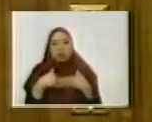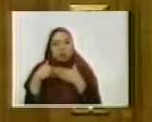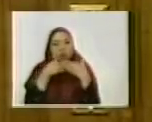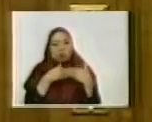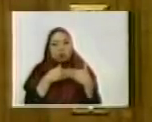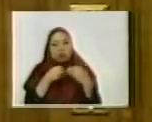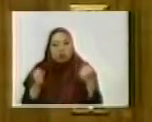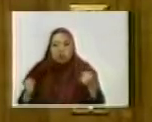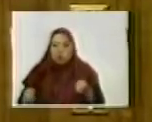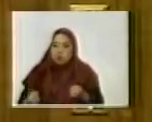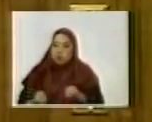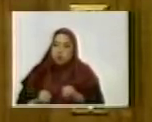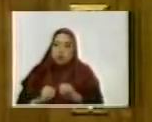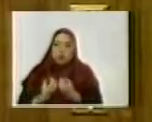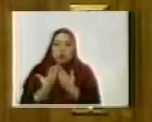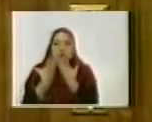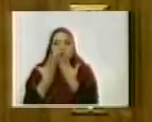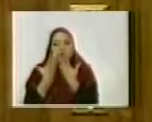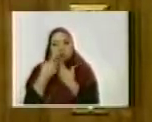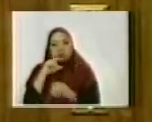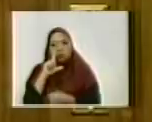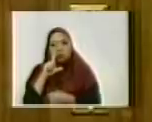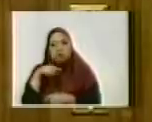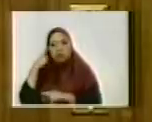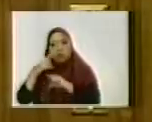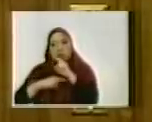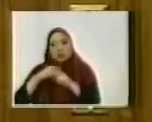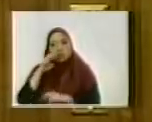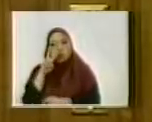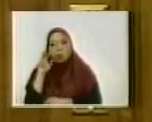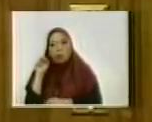Su esplendor lo estuvo en el siglo XX.